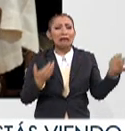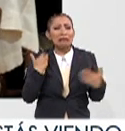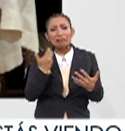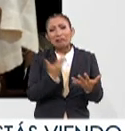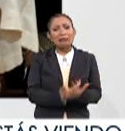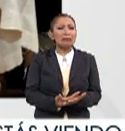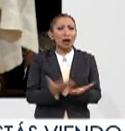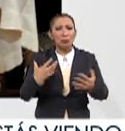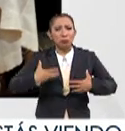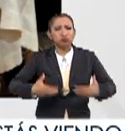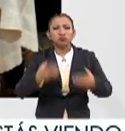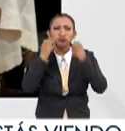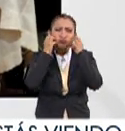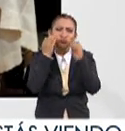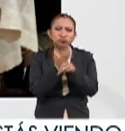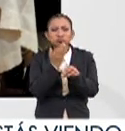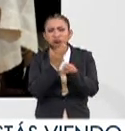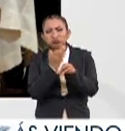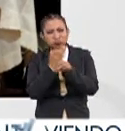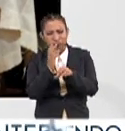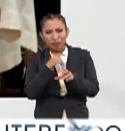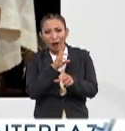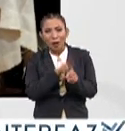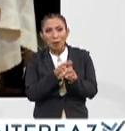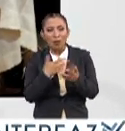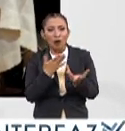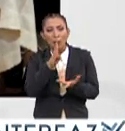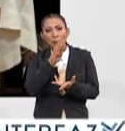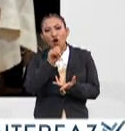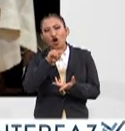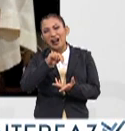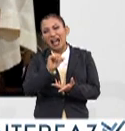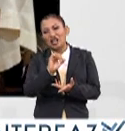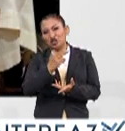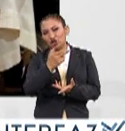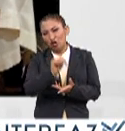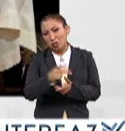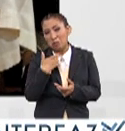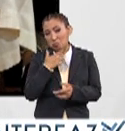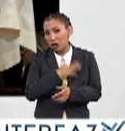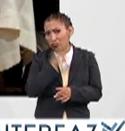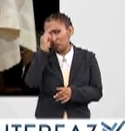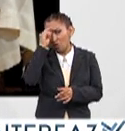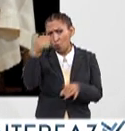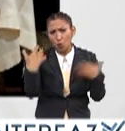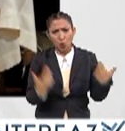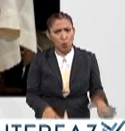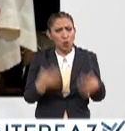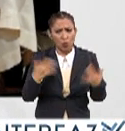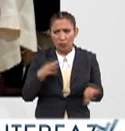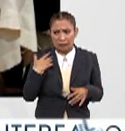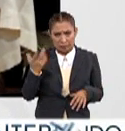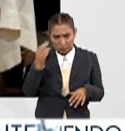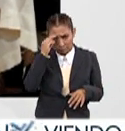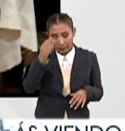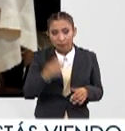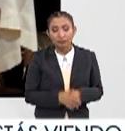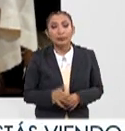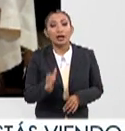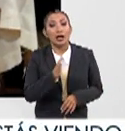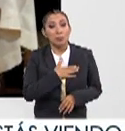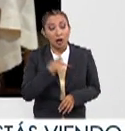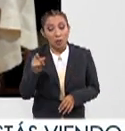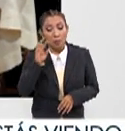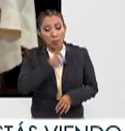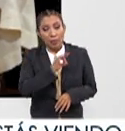un gordito, simpático. Como decimos normalmente, bonachón, ¿no? Sí. Pero es un genio, el tipo es fabuloso. Pues qué bueno que